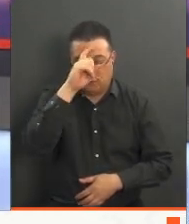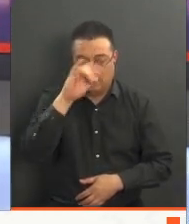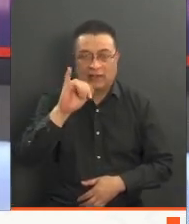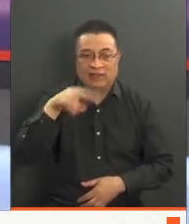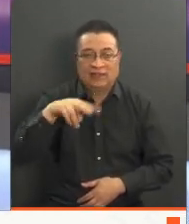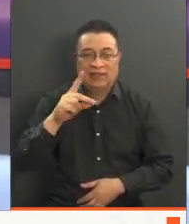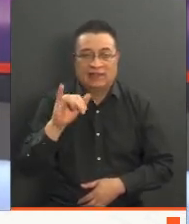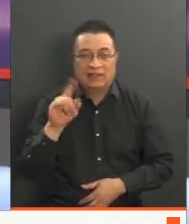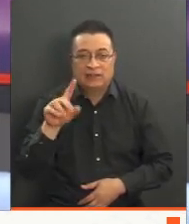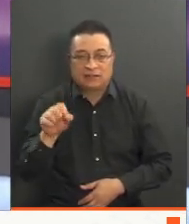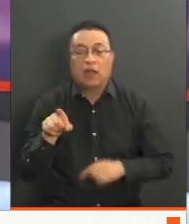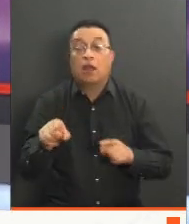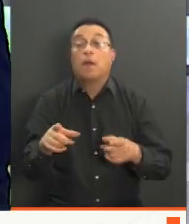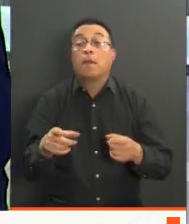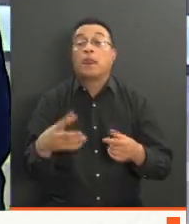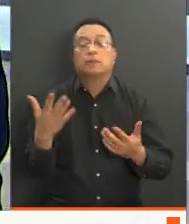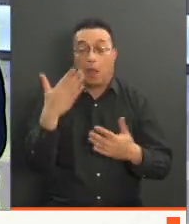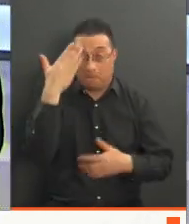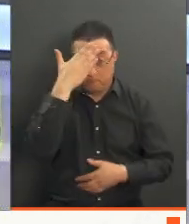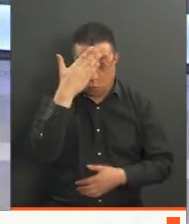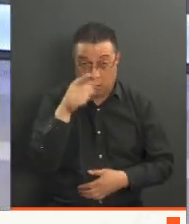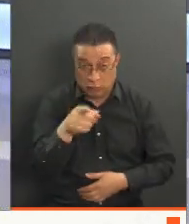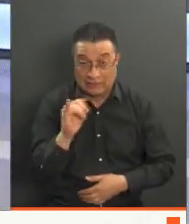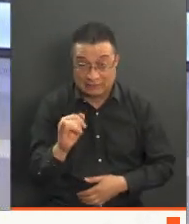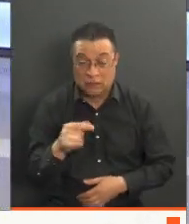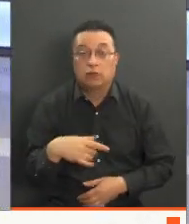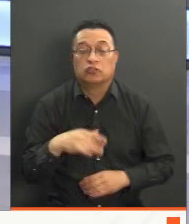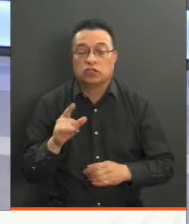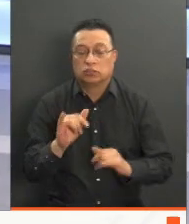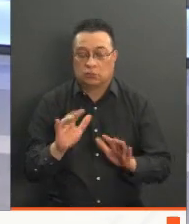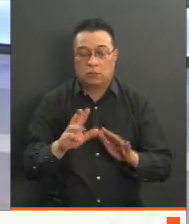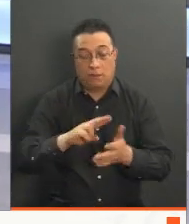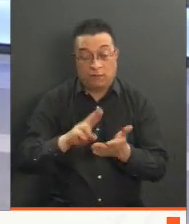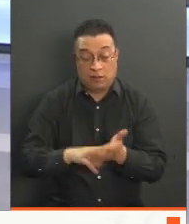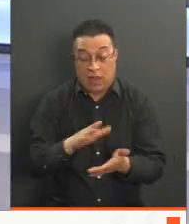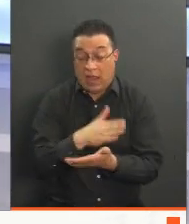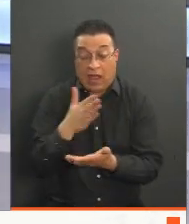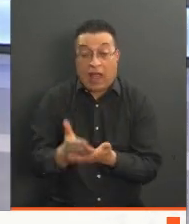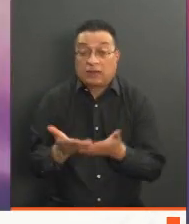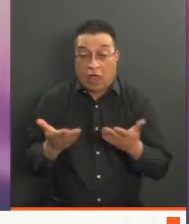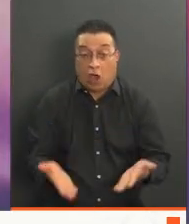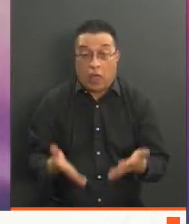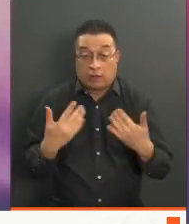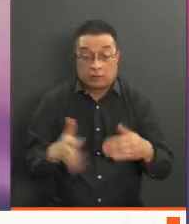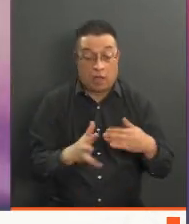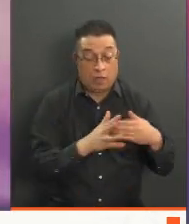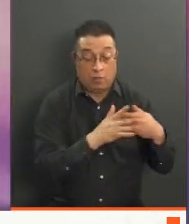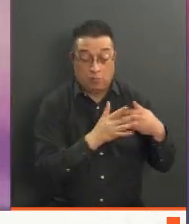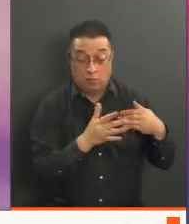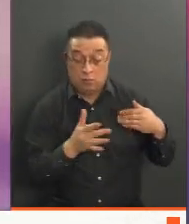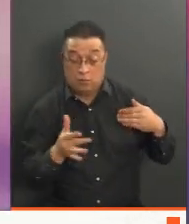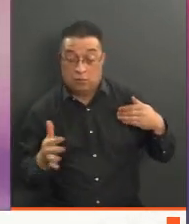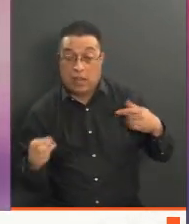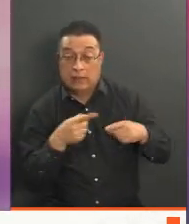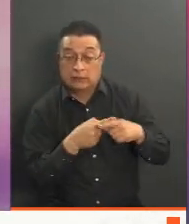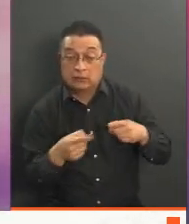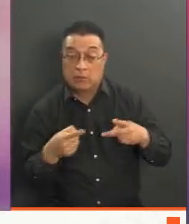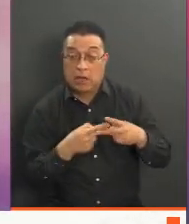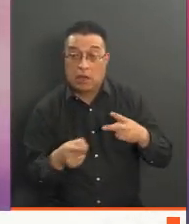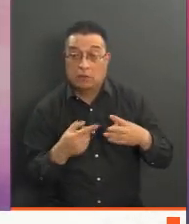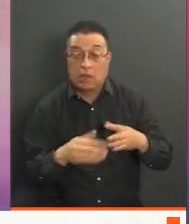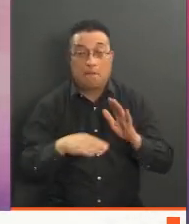preocuparnos de esto, doctor? Bueno, la verdad es que hasta el momento, habiendo ya transcurrido algunas semanas, se han detectado más